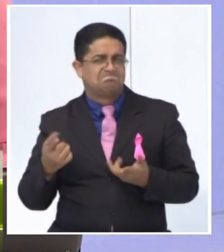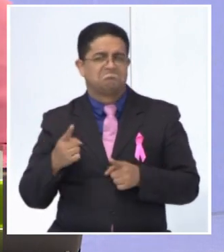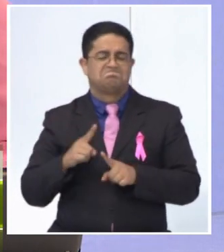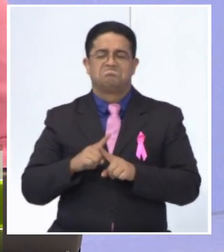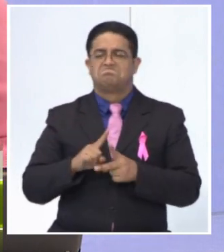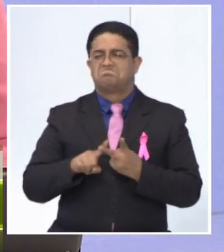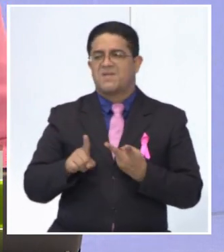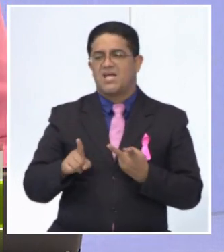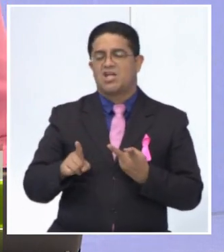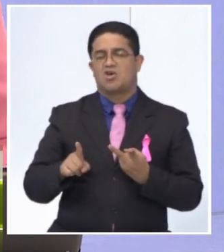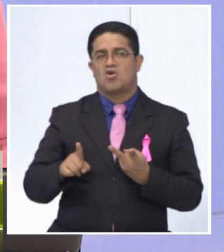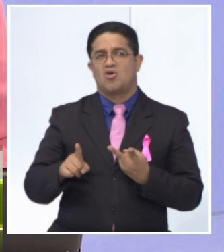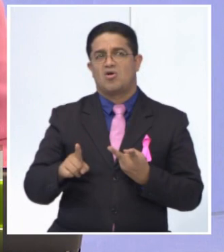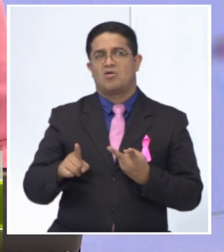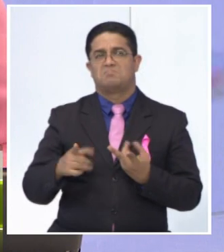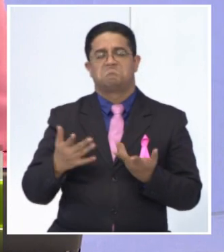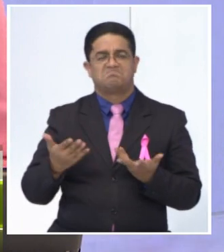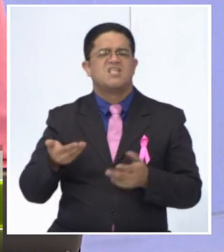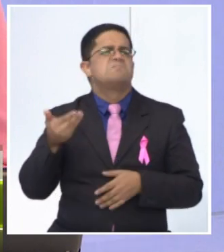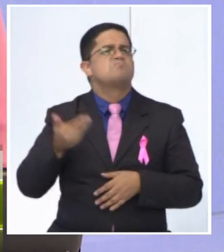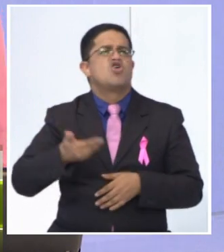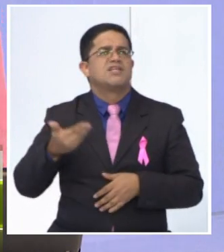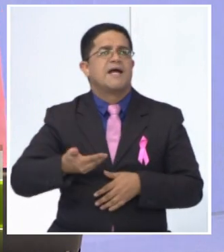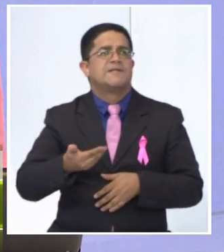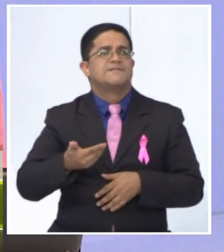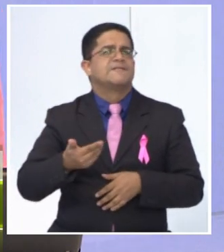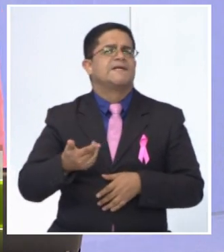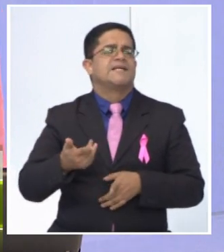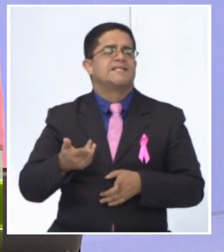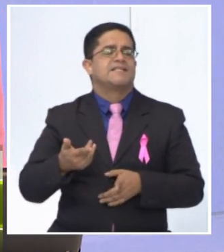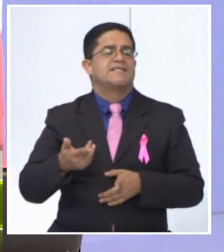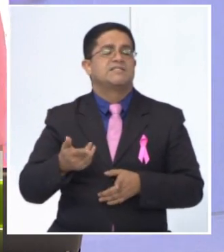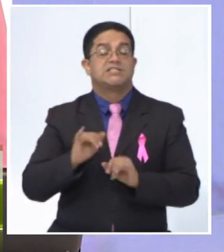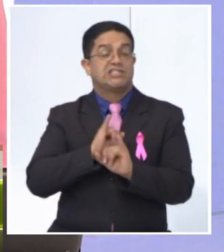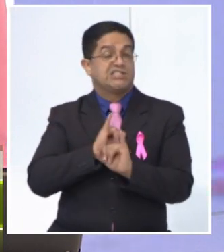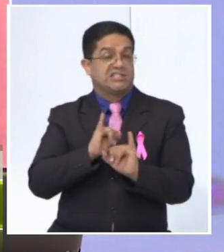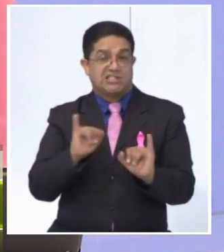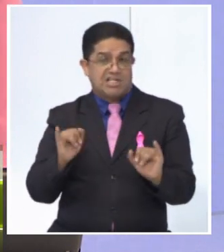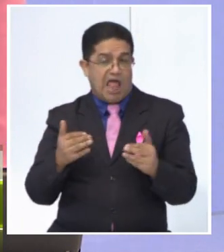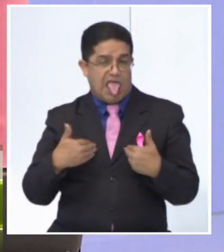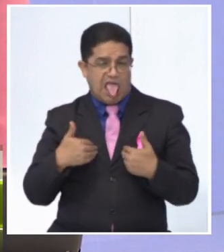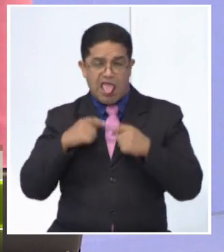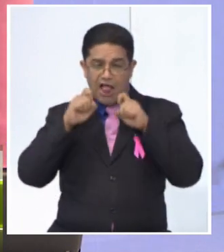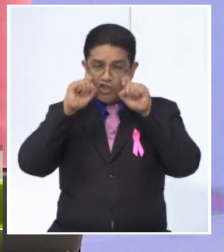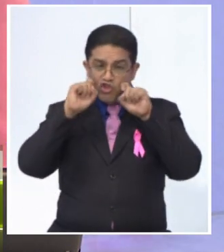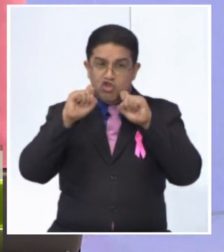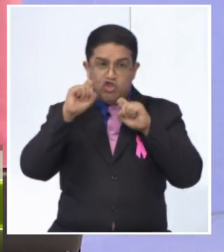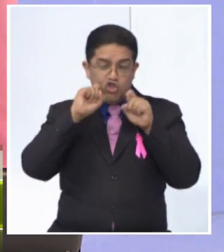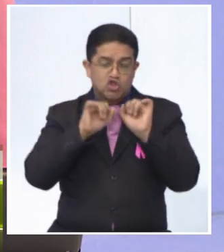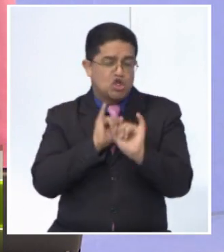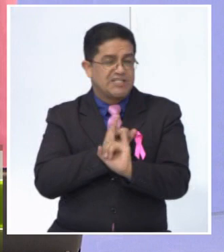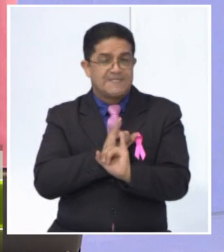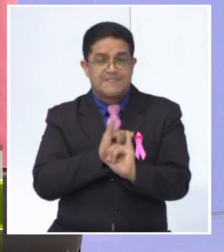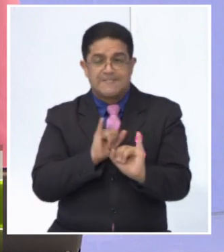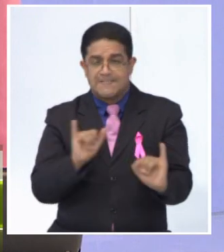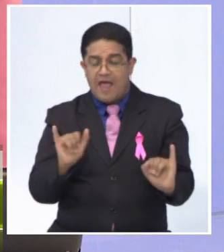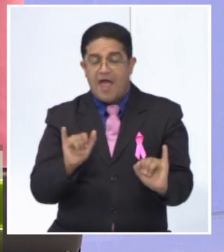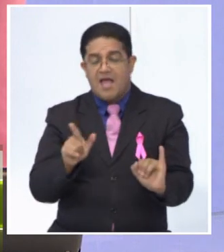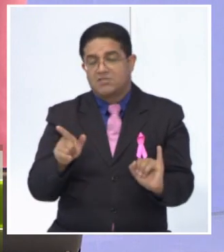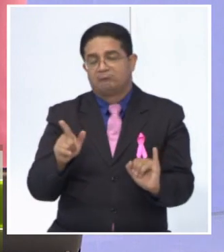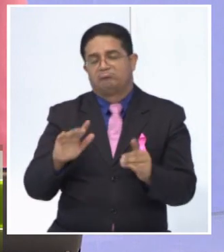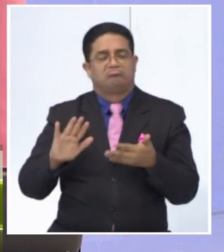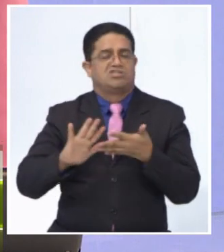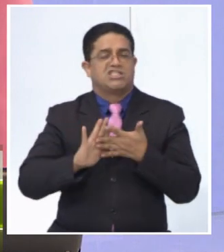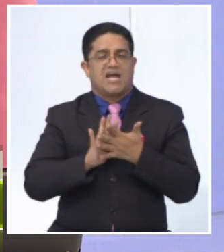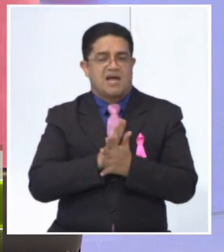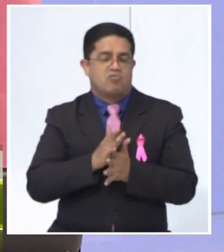bien, pero lo importante es como que superar y sobrellevar esta experiencia que está pasando en ese momento, porque por eso le decía,